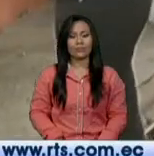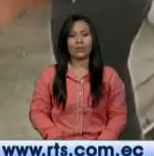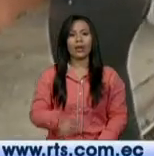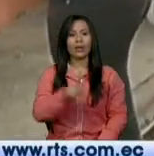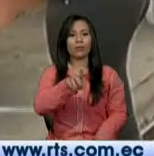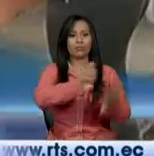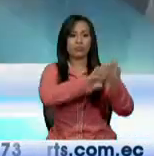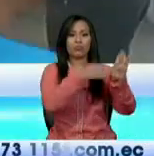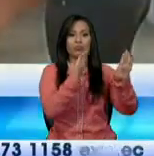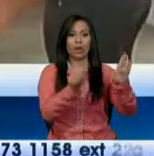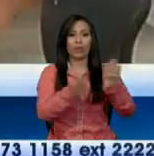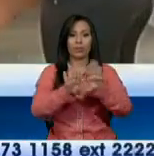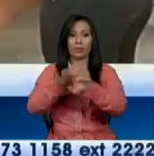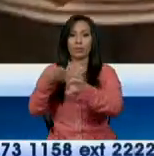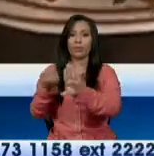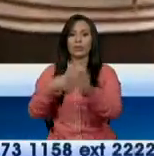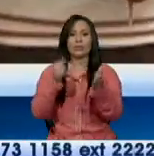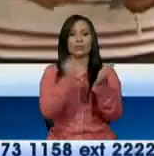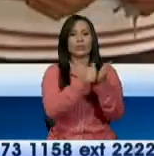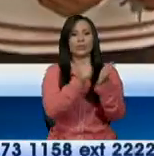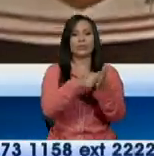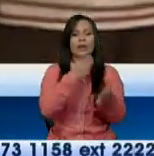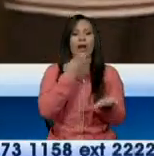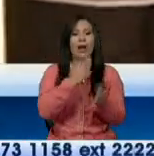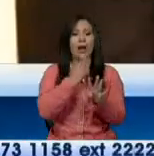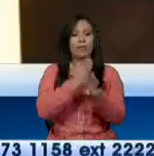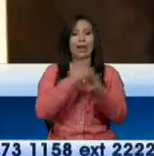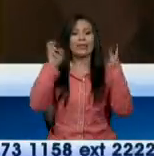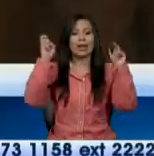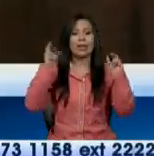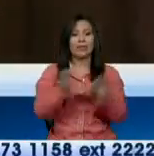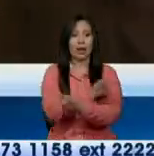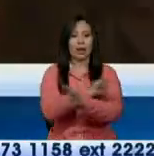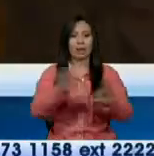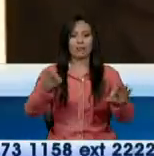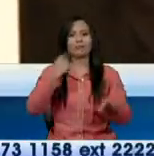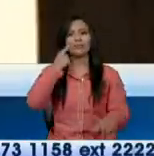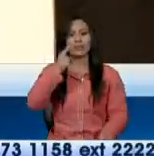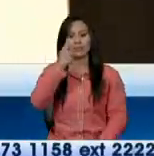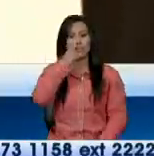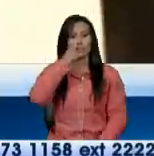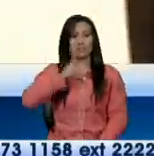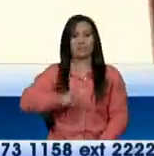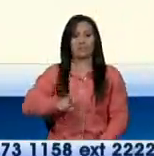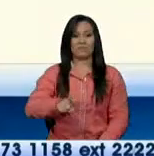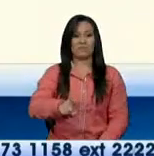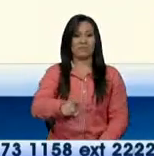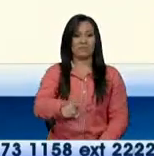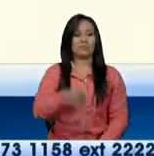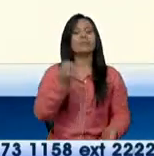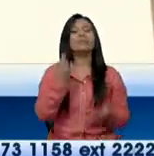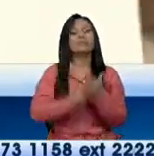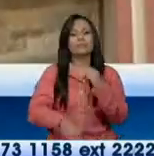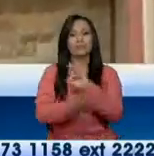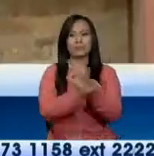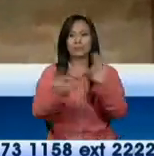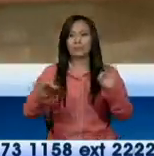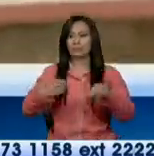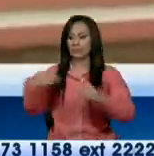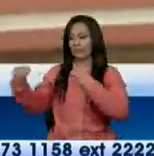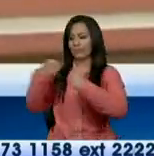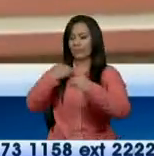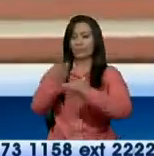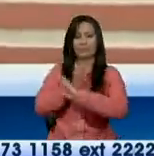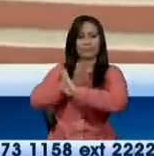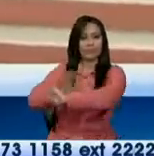Puerta a puerta, las brigadas de desratización llevaron a los hogares de la Pradera 2 la información necesaria para